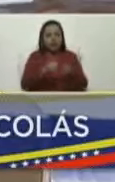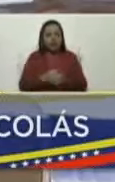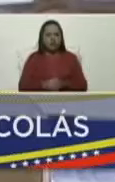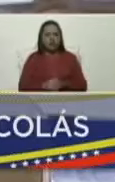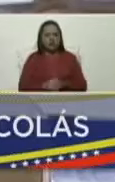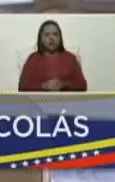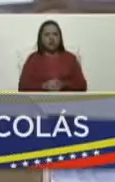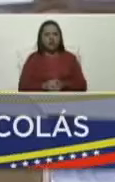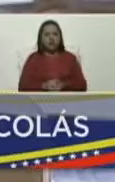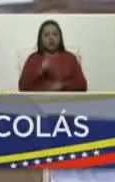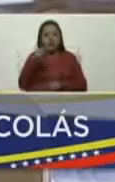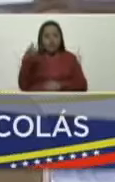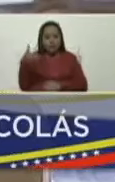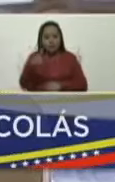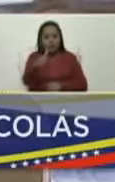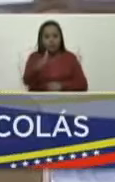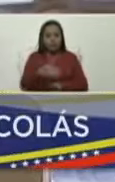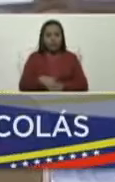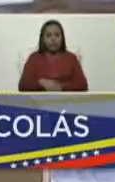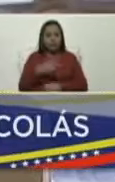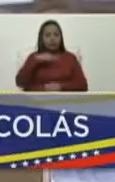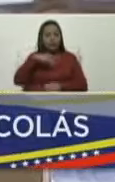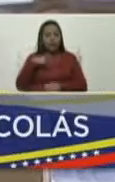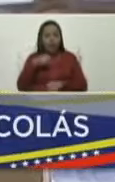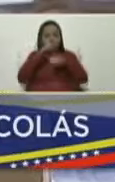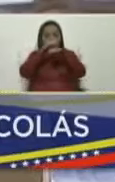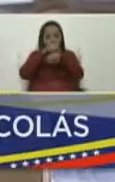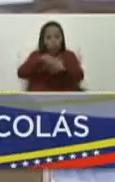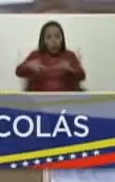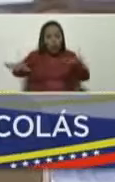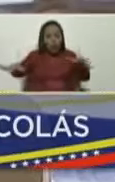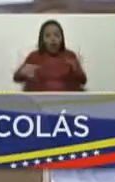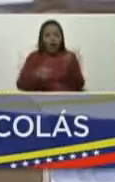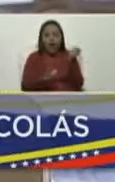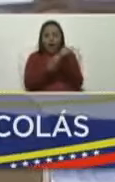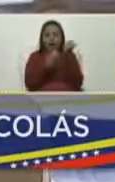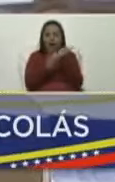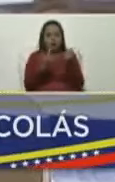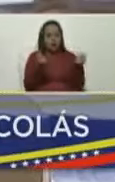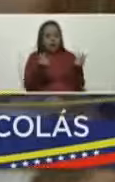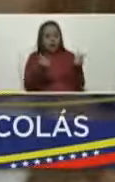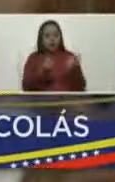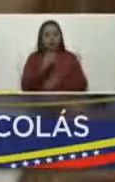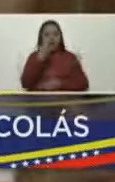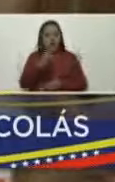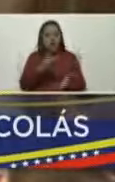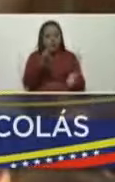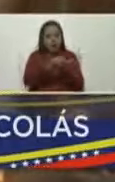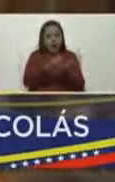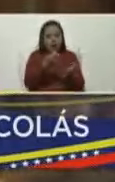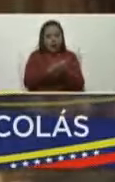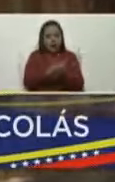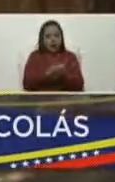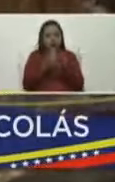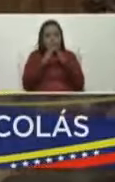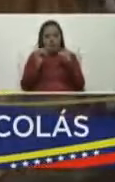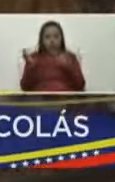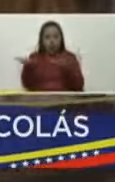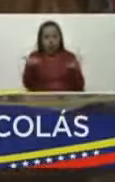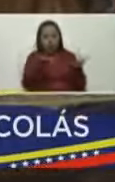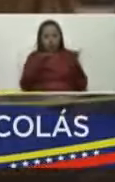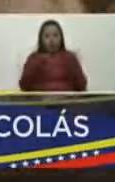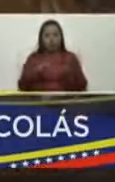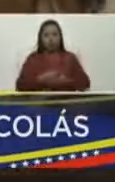y los peces, nosotros multiplicamos los financiamientos con la buena paga de todos ustedes.